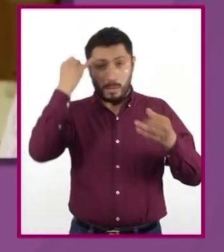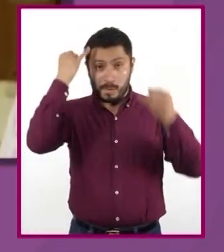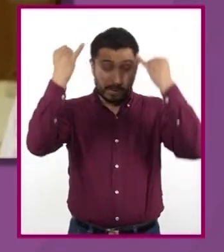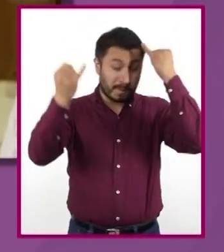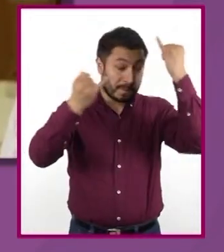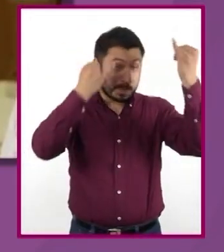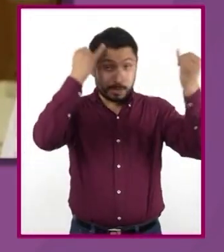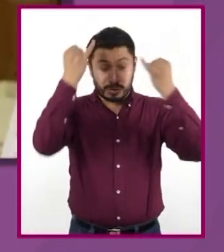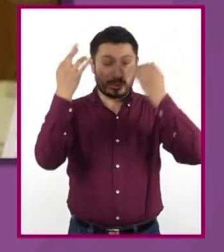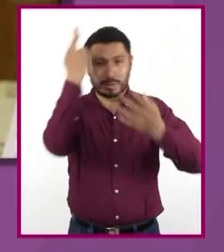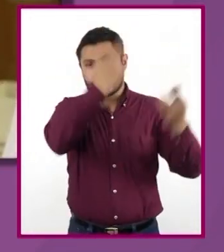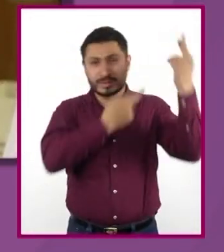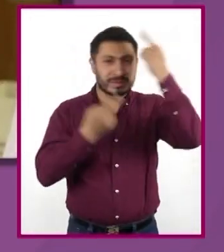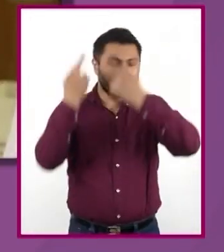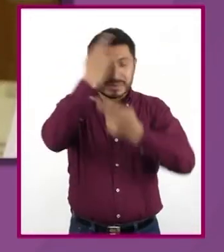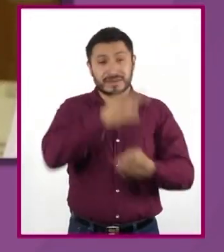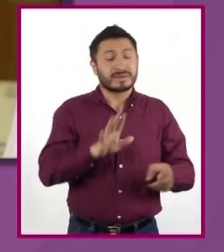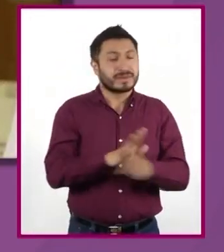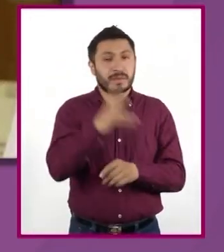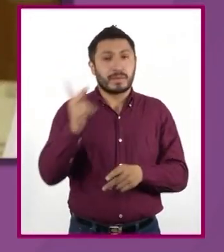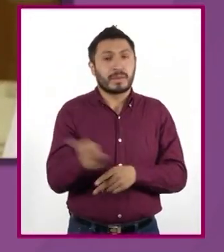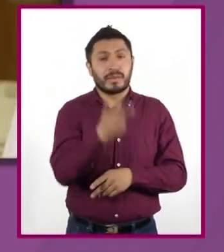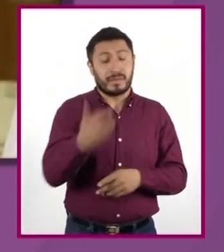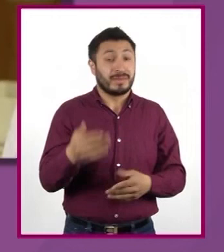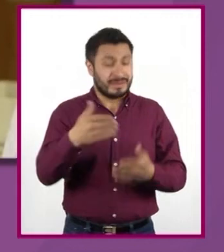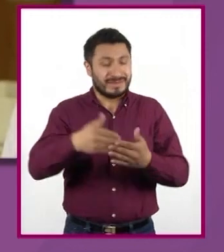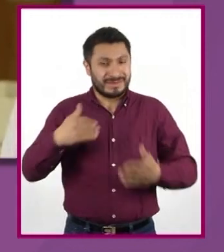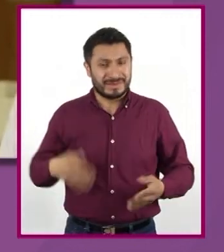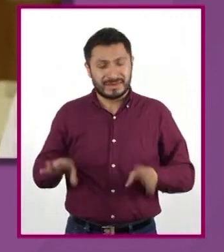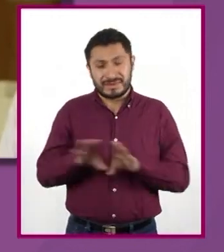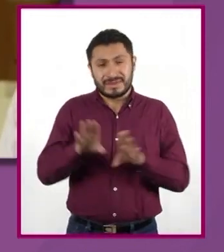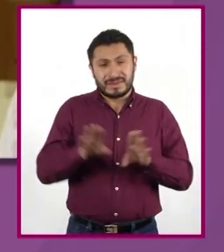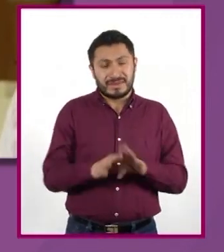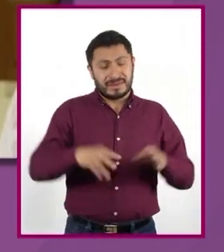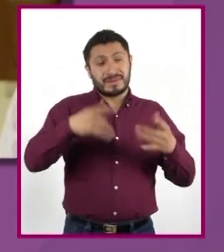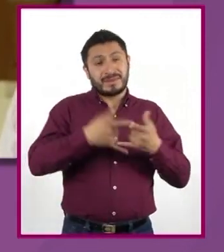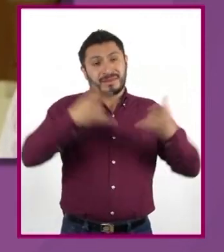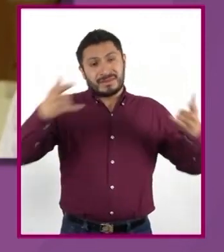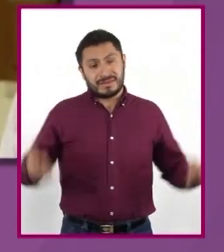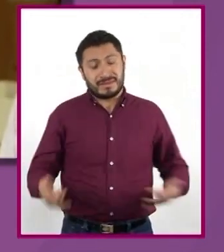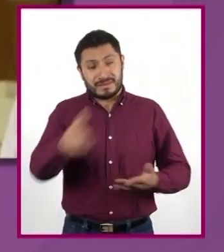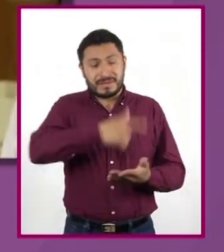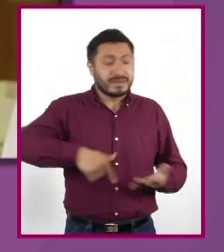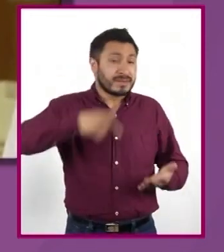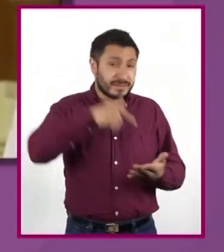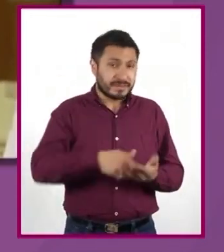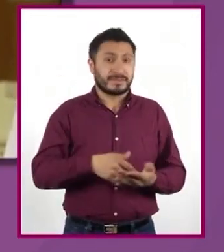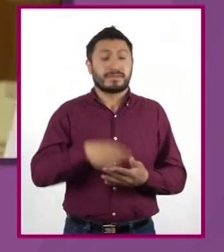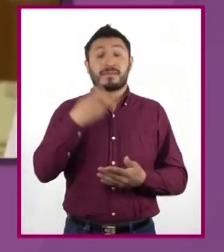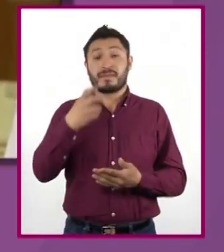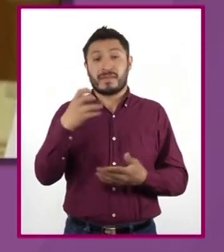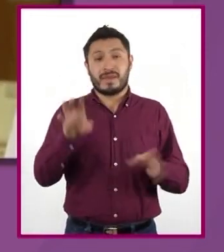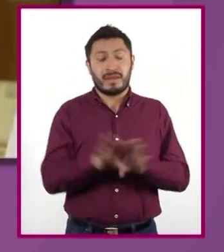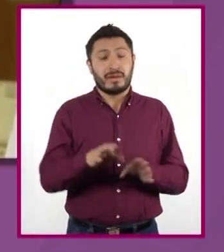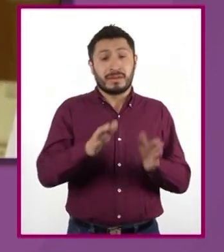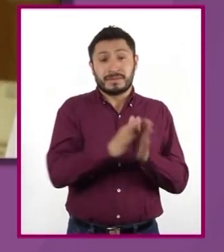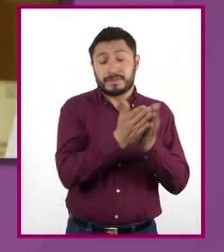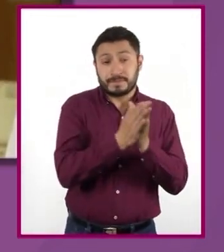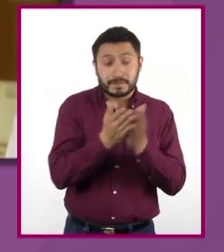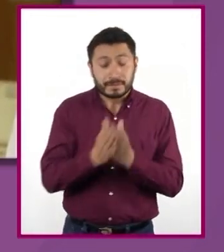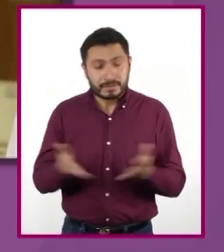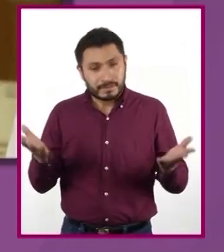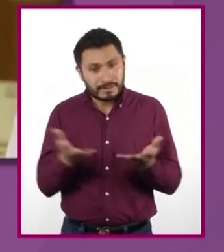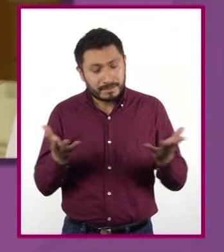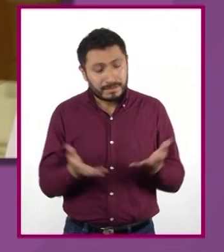muchas de las cuestiones que se abordaron desde el punto de vista de la historia del sitio, desde el punto de vista de los archivos que se